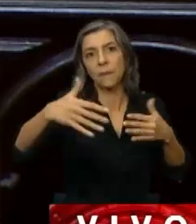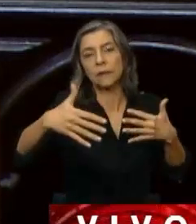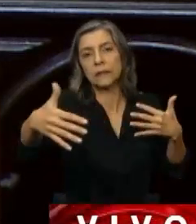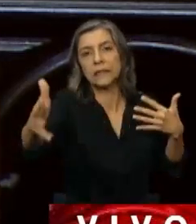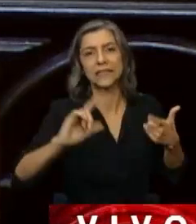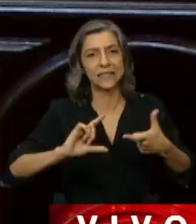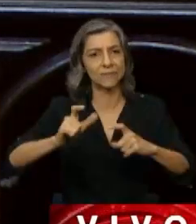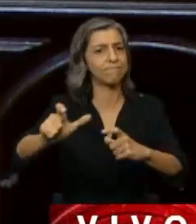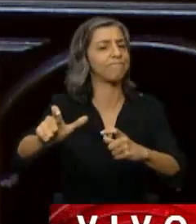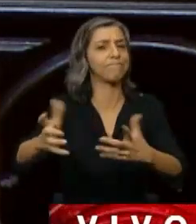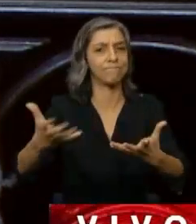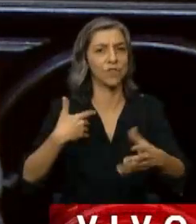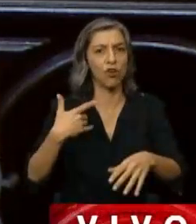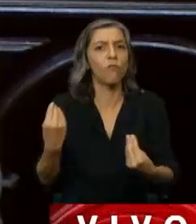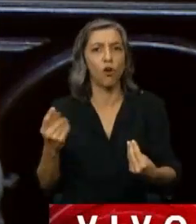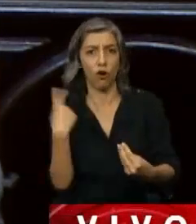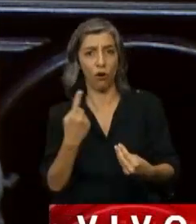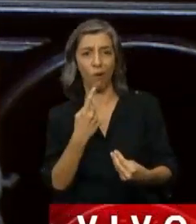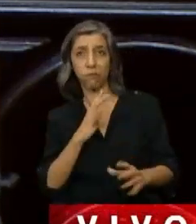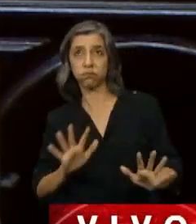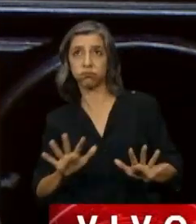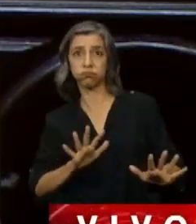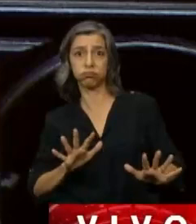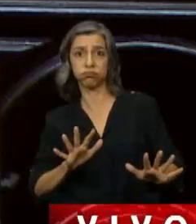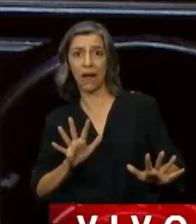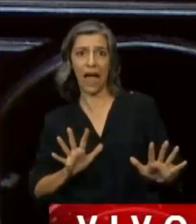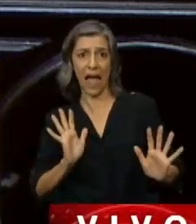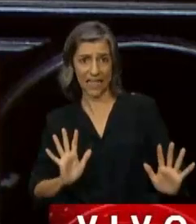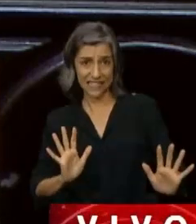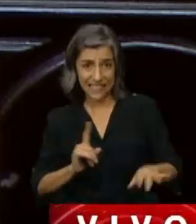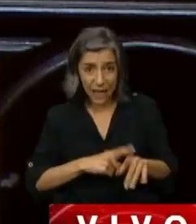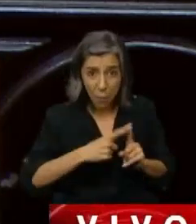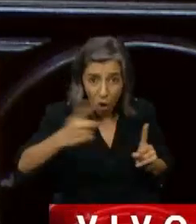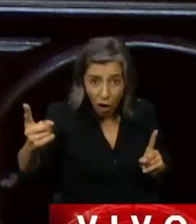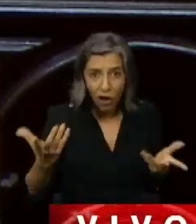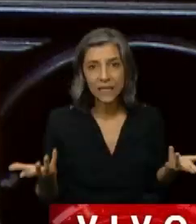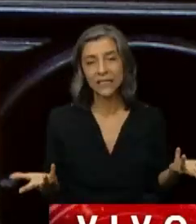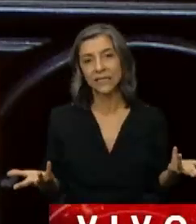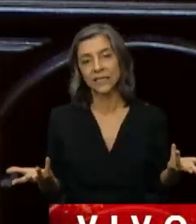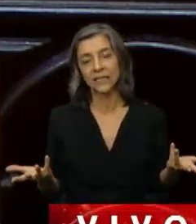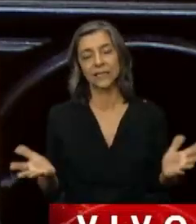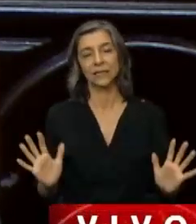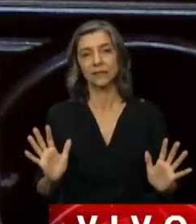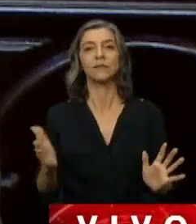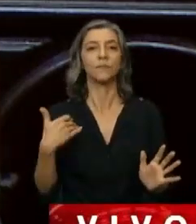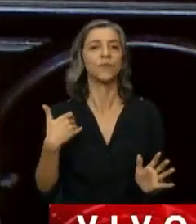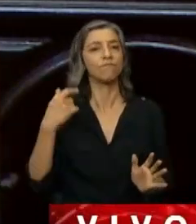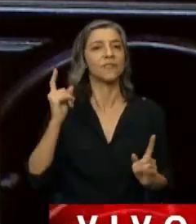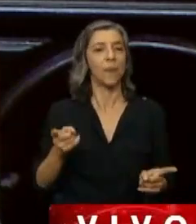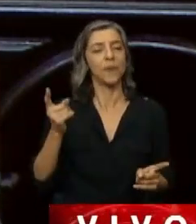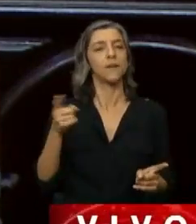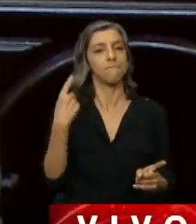Y me parece también, presidente, que hay otro factor que hay que tomar en cuenta, que es lo que se denomina los gobiernos